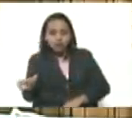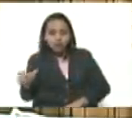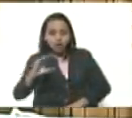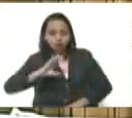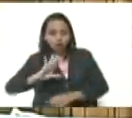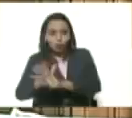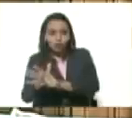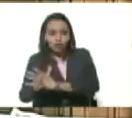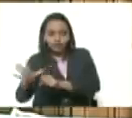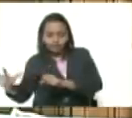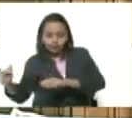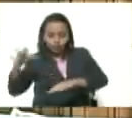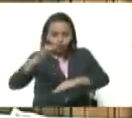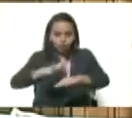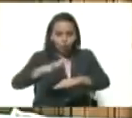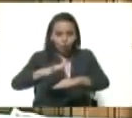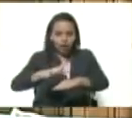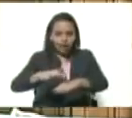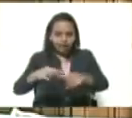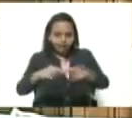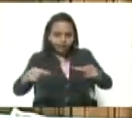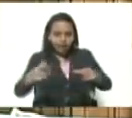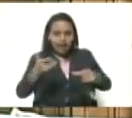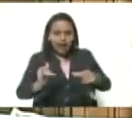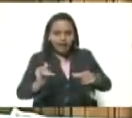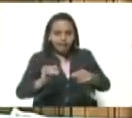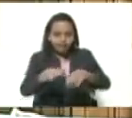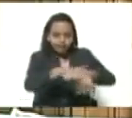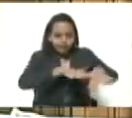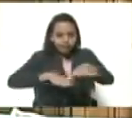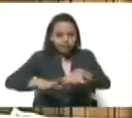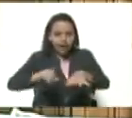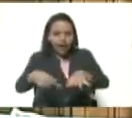coronavirus, todos los que están en el juego salen enfermos.